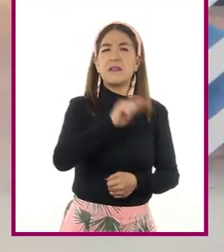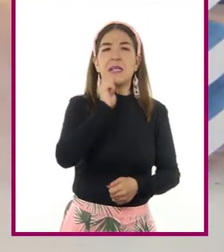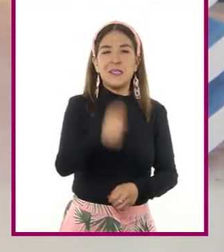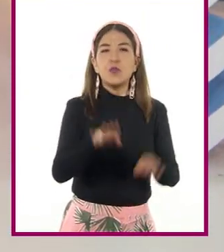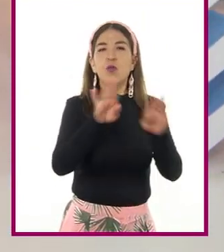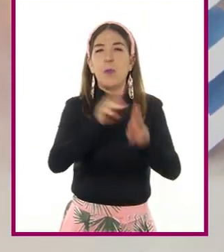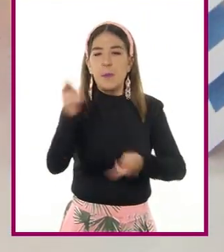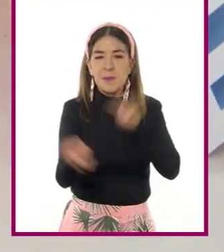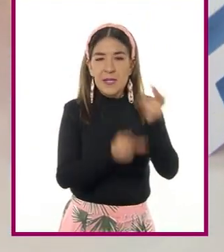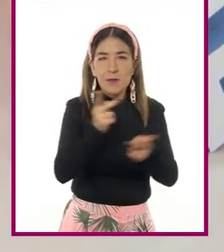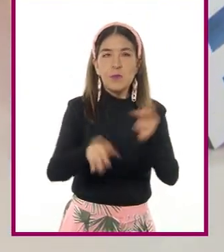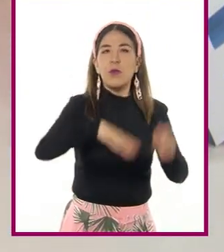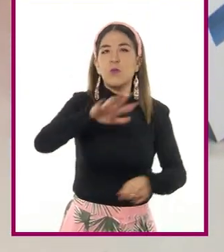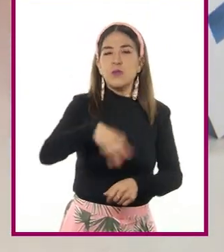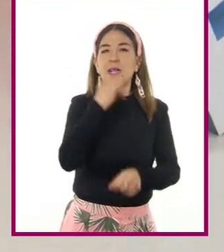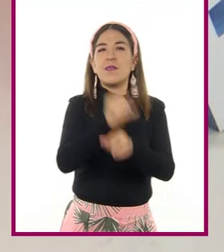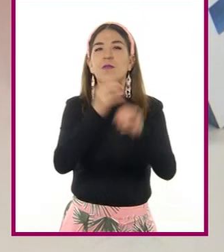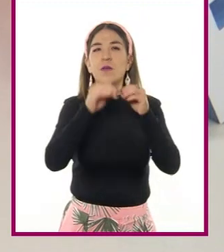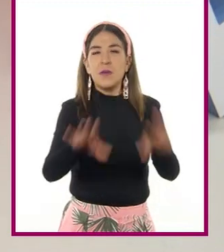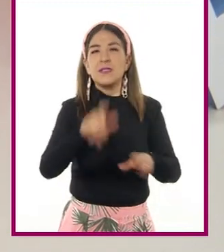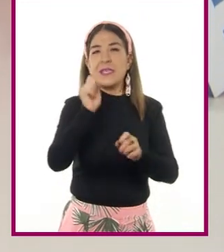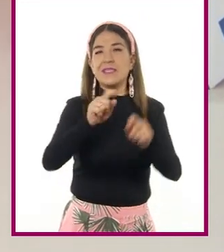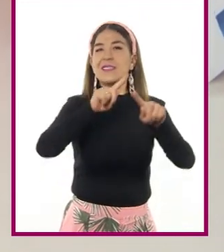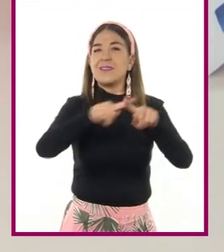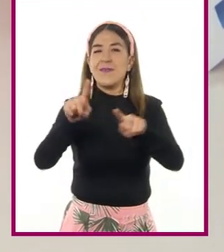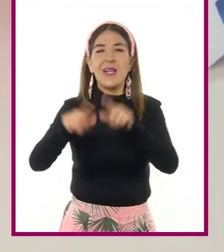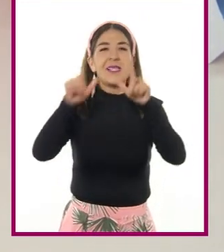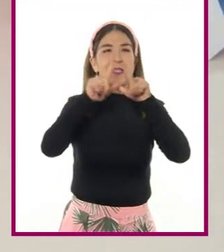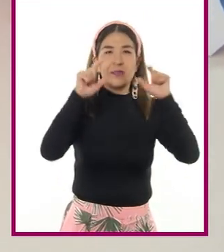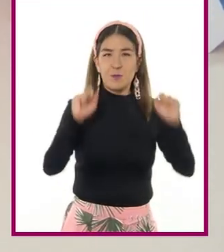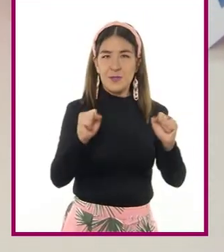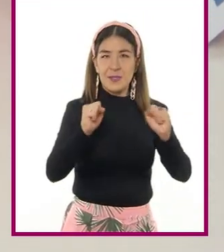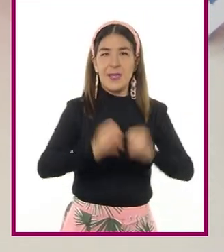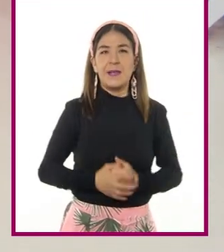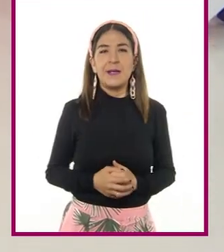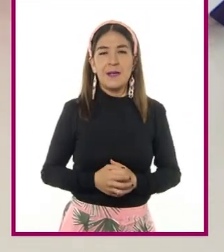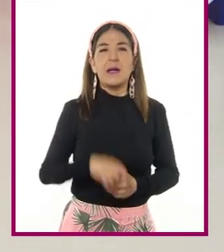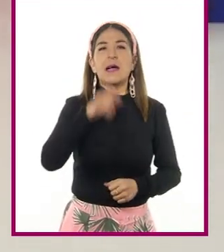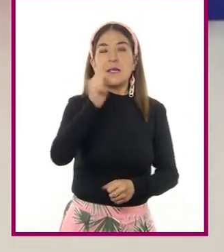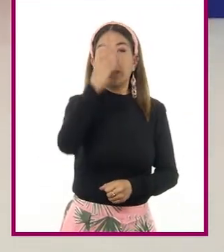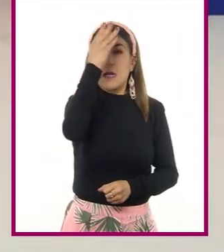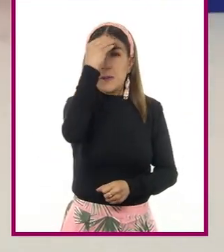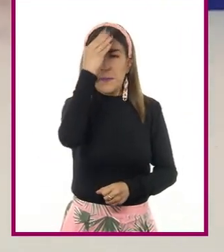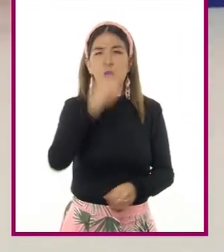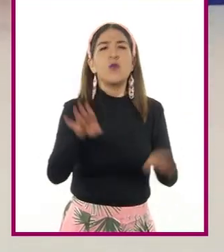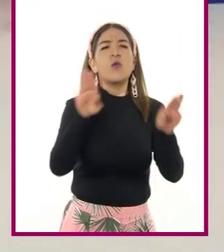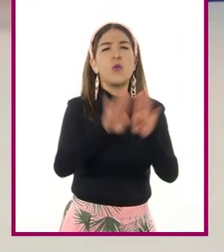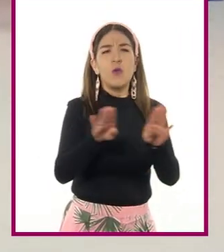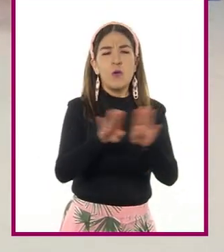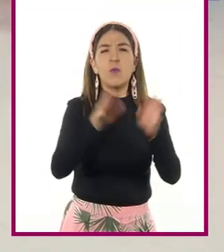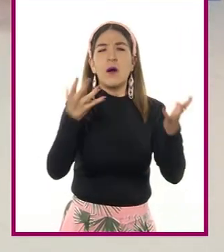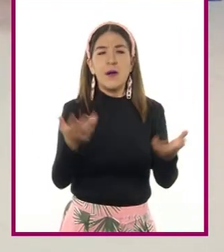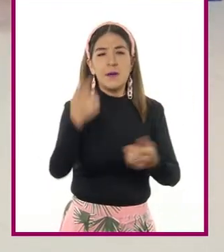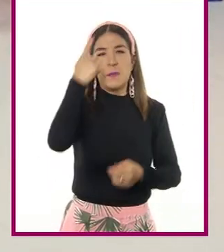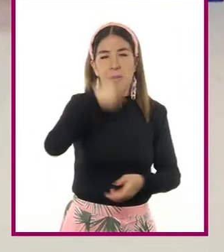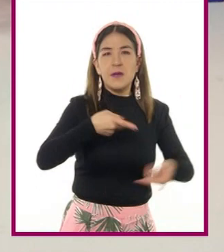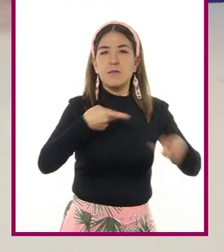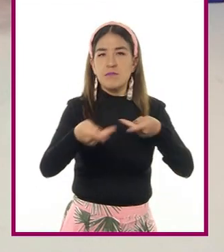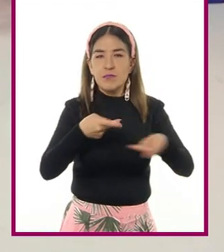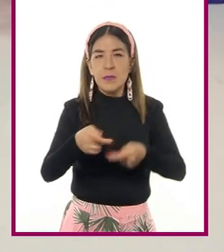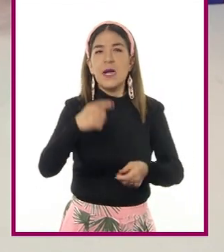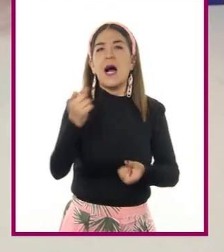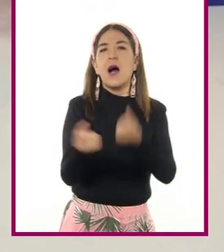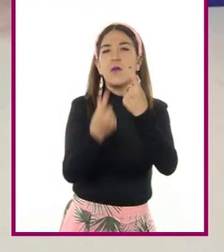para buscar información sobre la diversidad lingüística. Es decir, aprenderemos cómo es que se deben elaborar